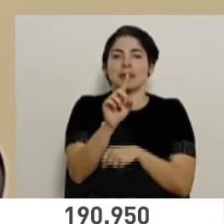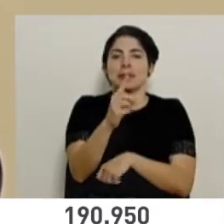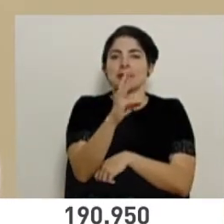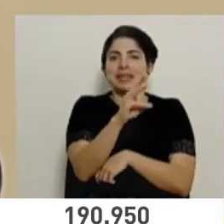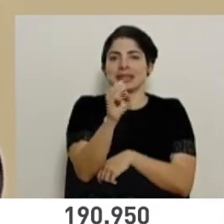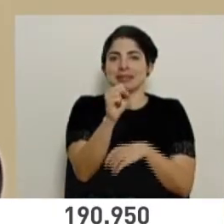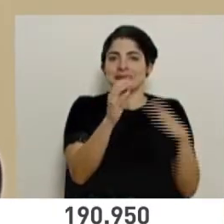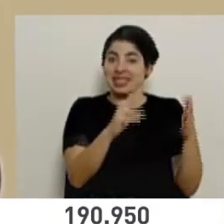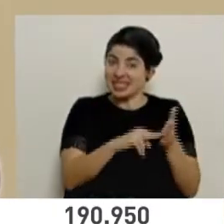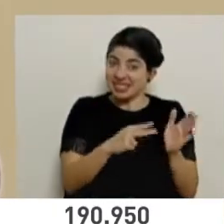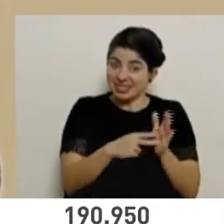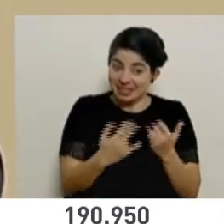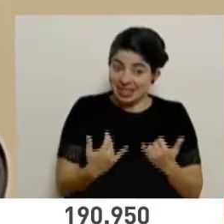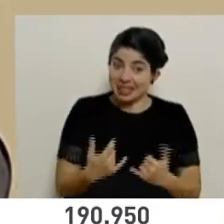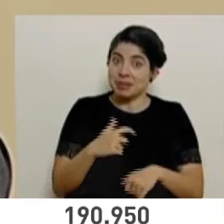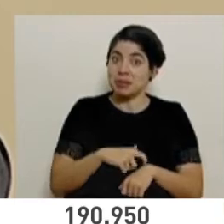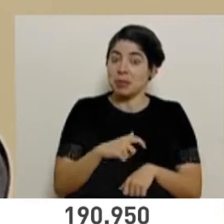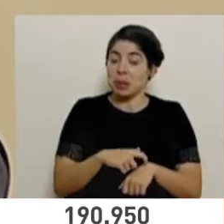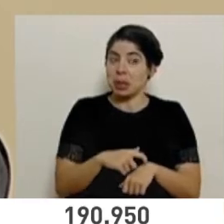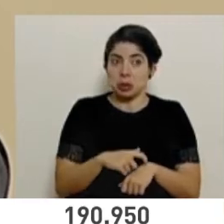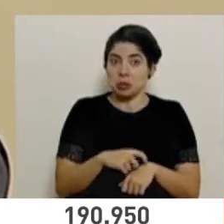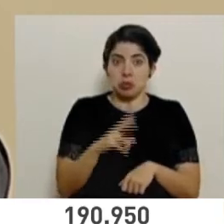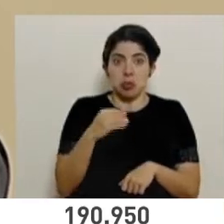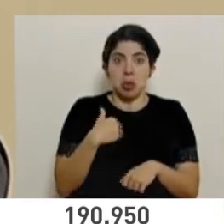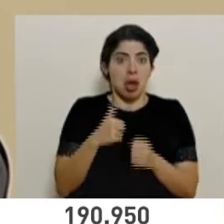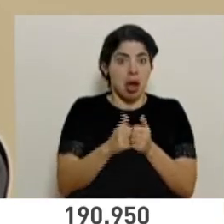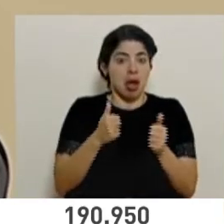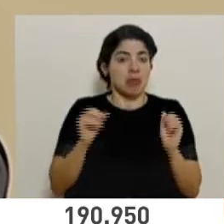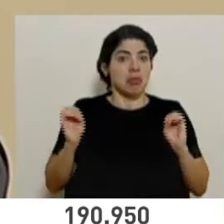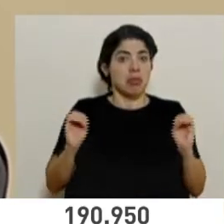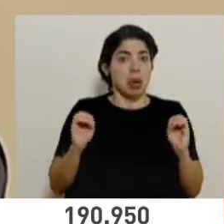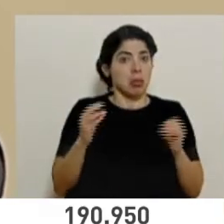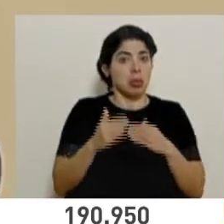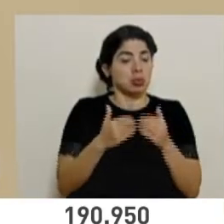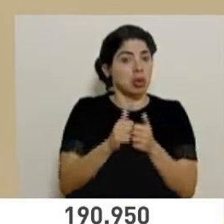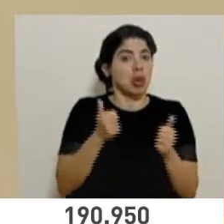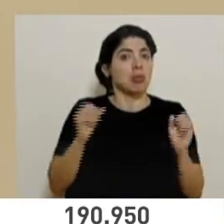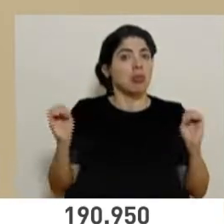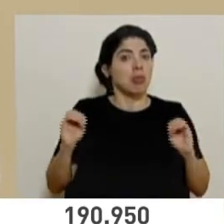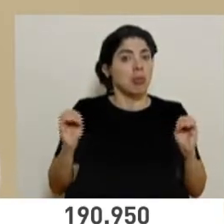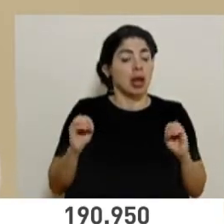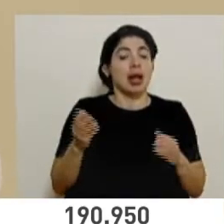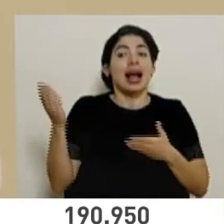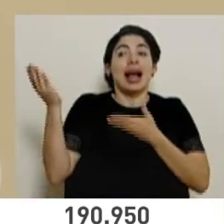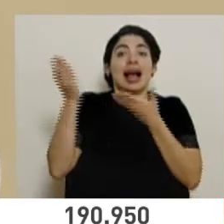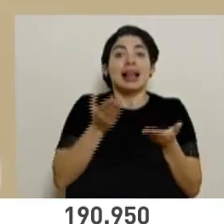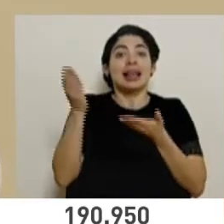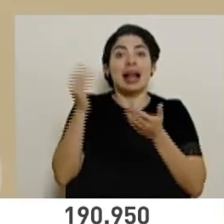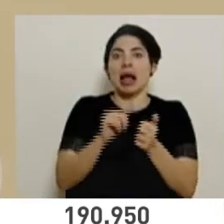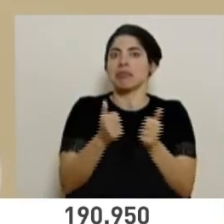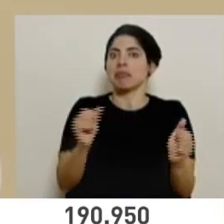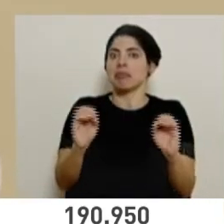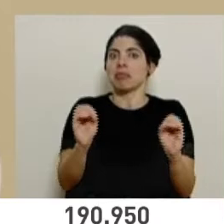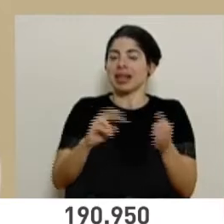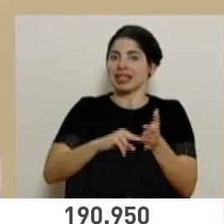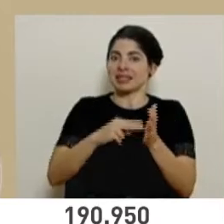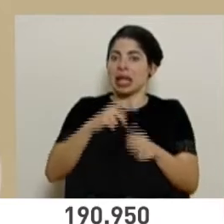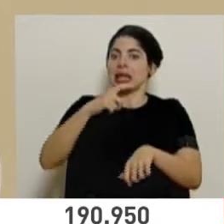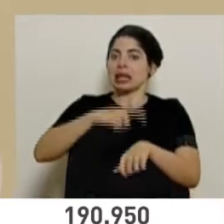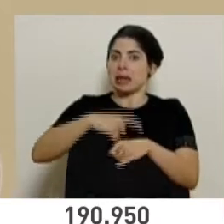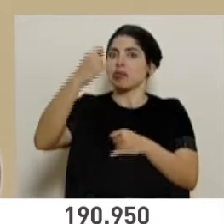De modo tal que hasta el momento no tenemos retrasos en el proceso. ni en la entrega, vamos a terminar en tiempo